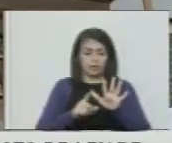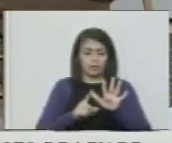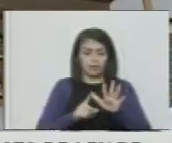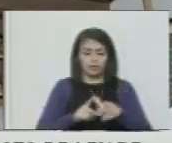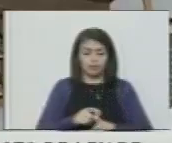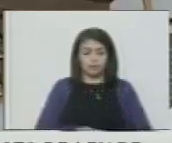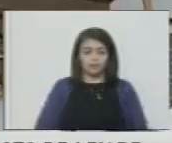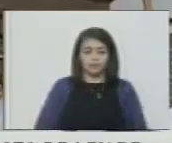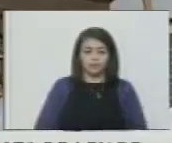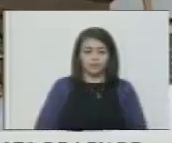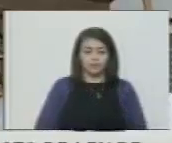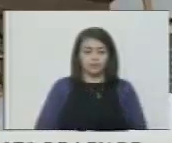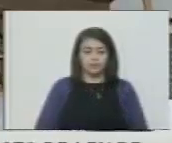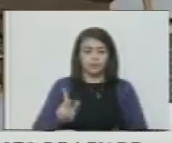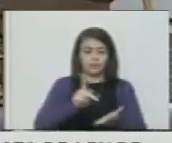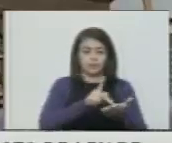5.